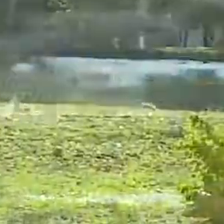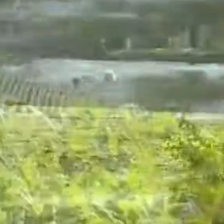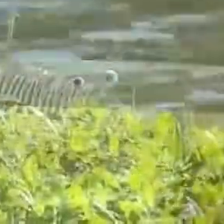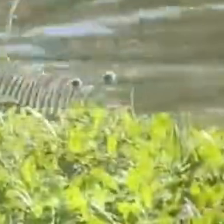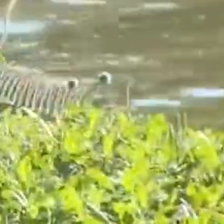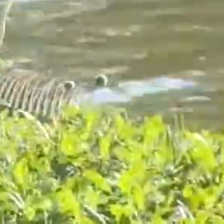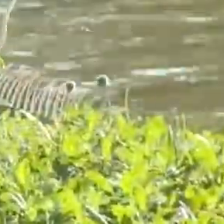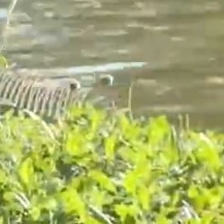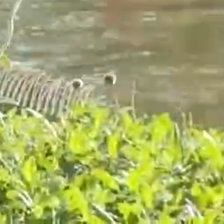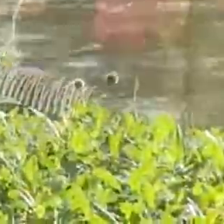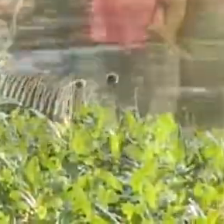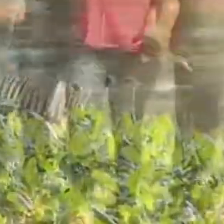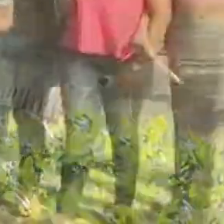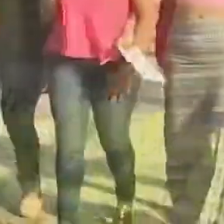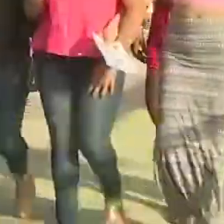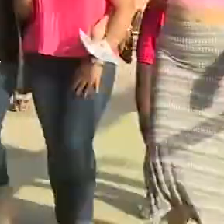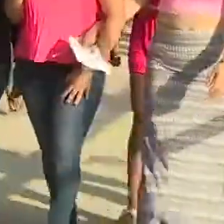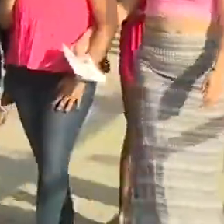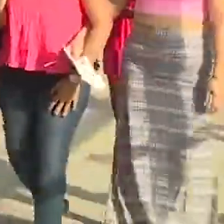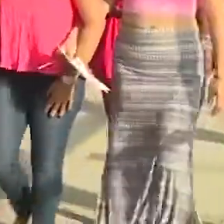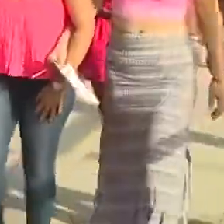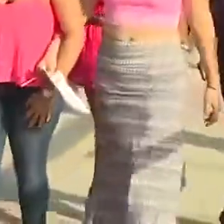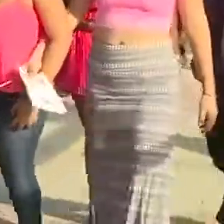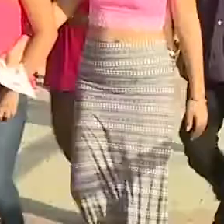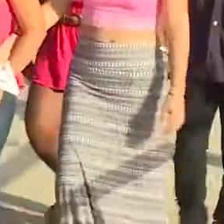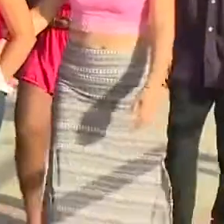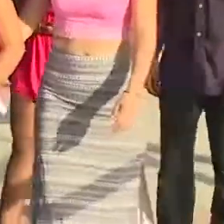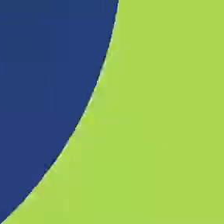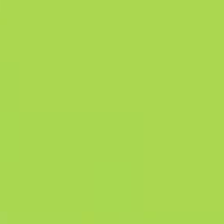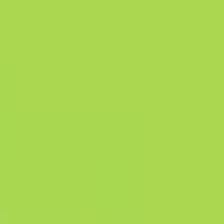Por una universidad más incluyente e innovadora.